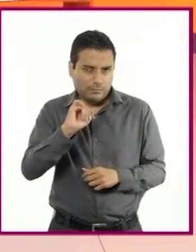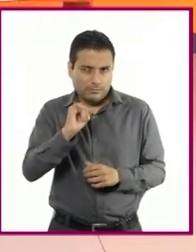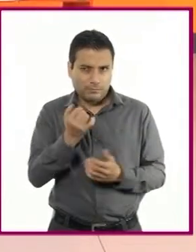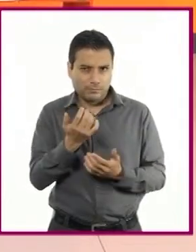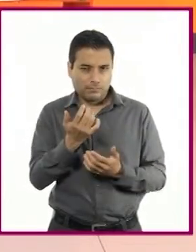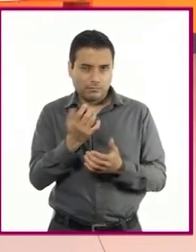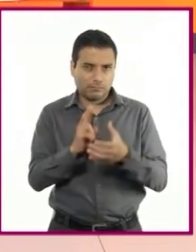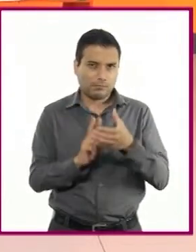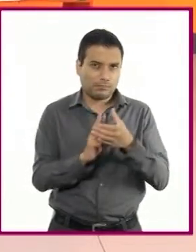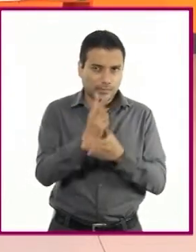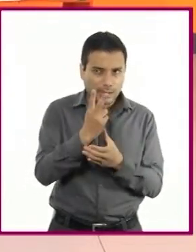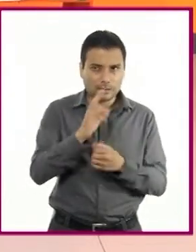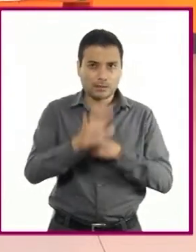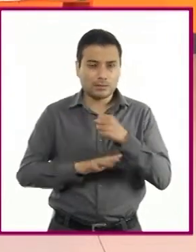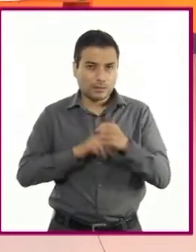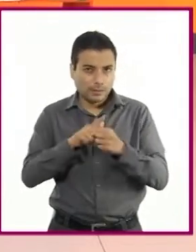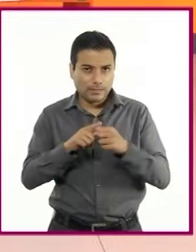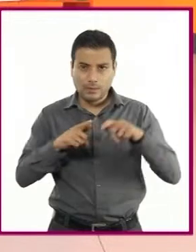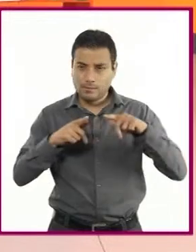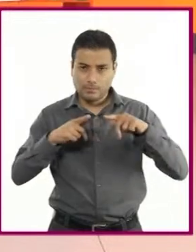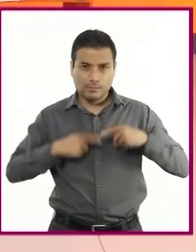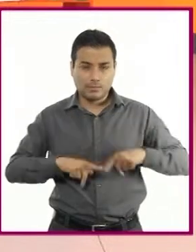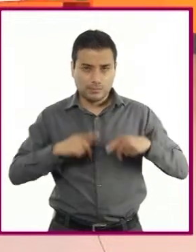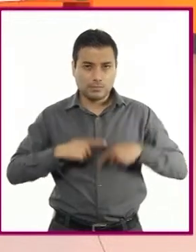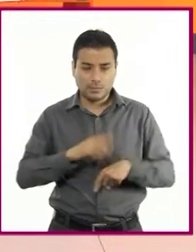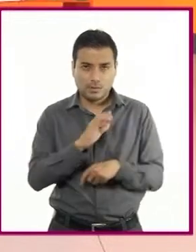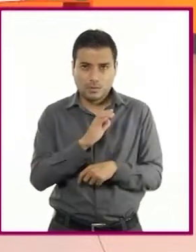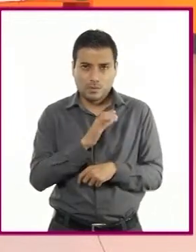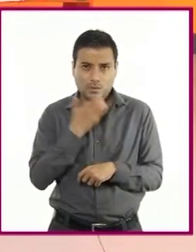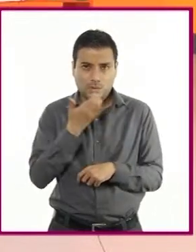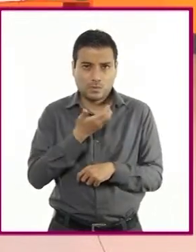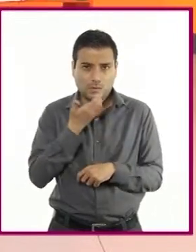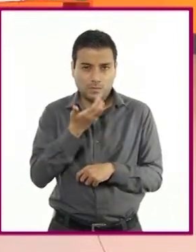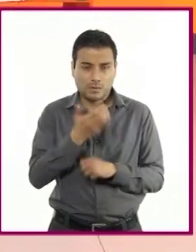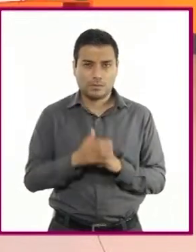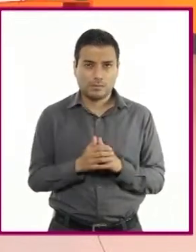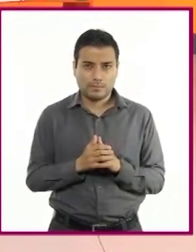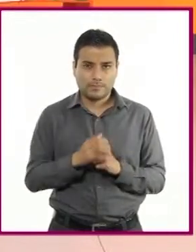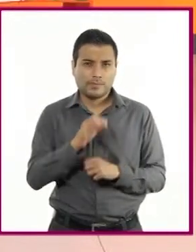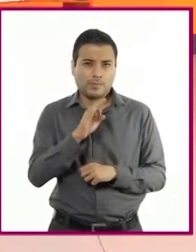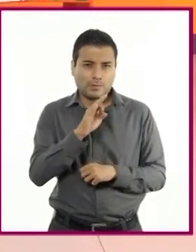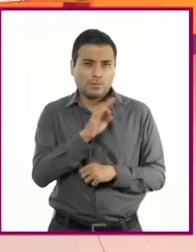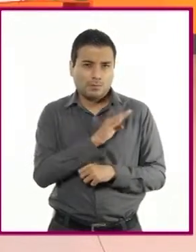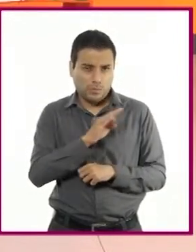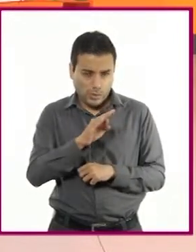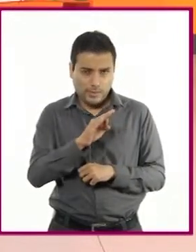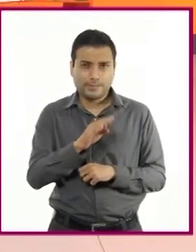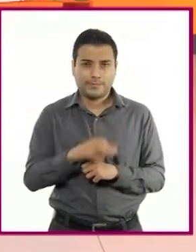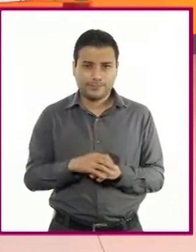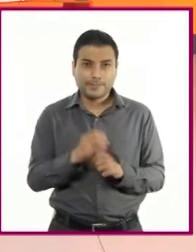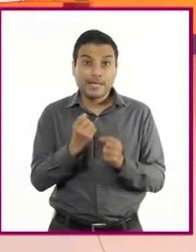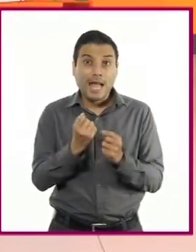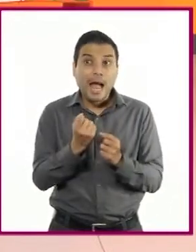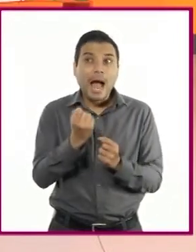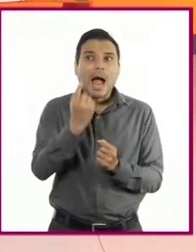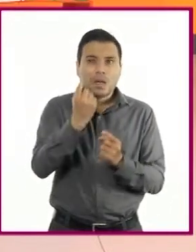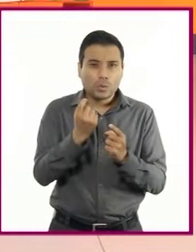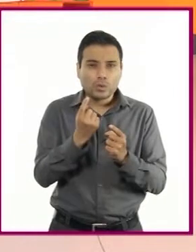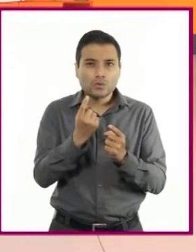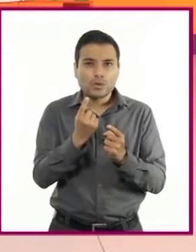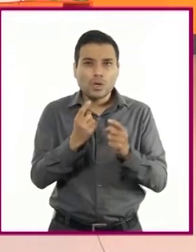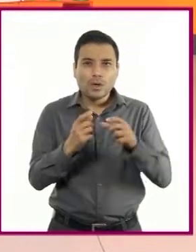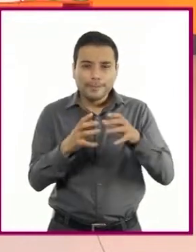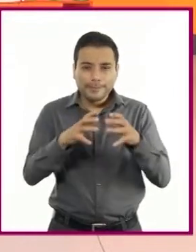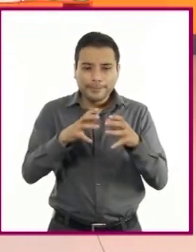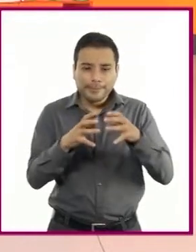vivos. En algunos organismos se manifiesta simplemente con movimientos internos casi imperceptibles, como